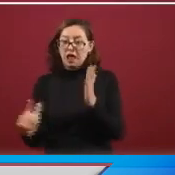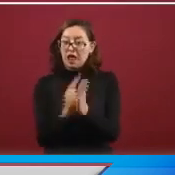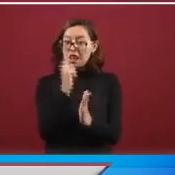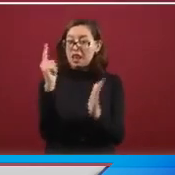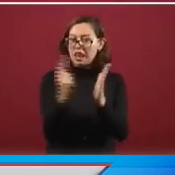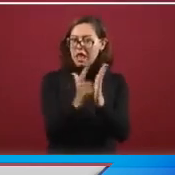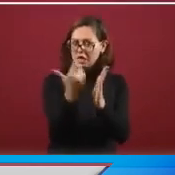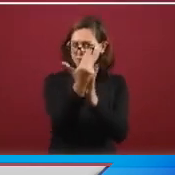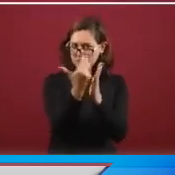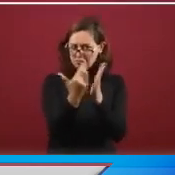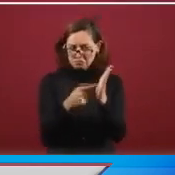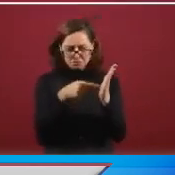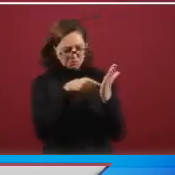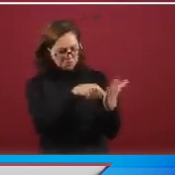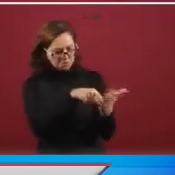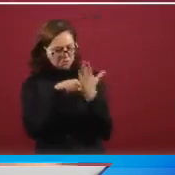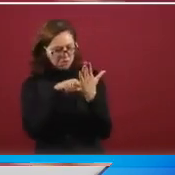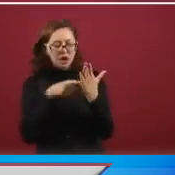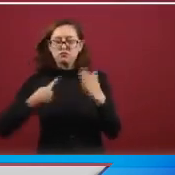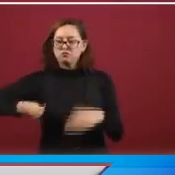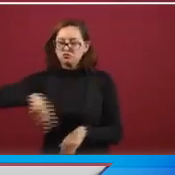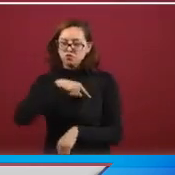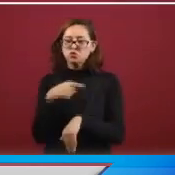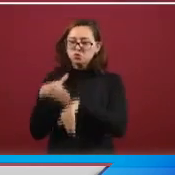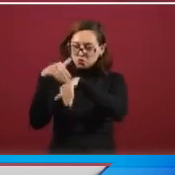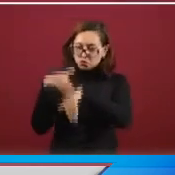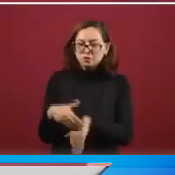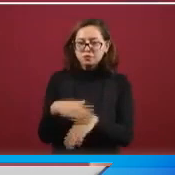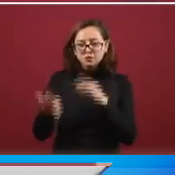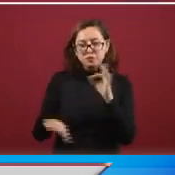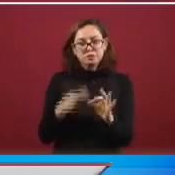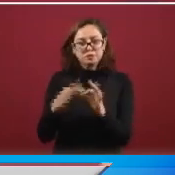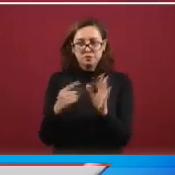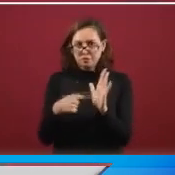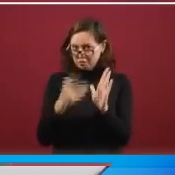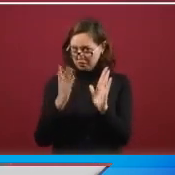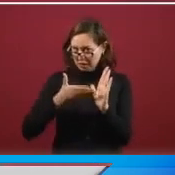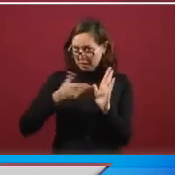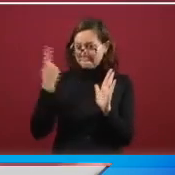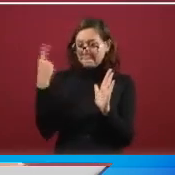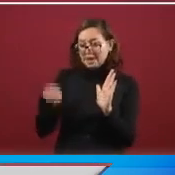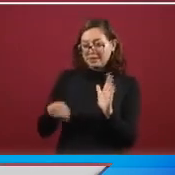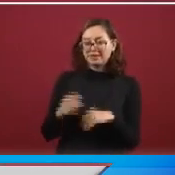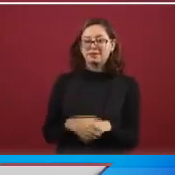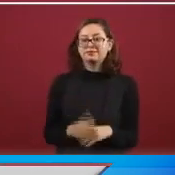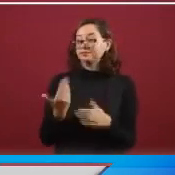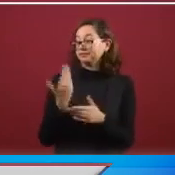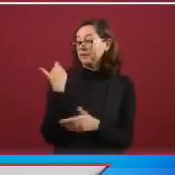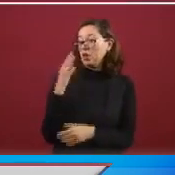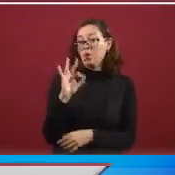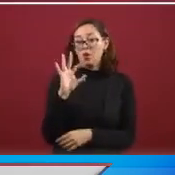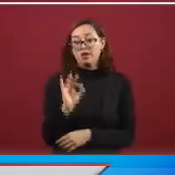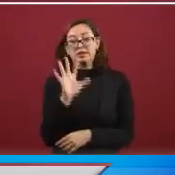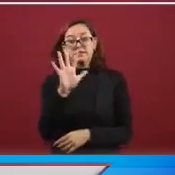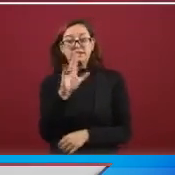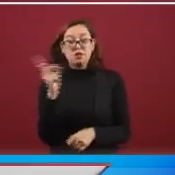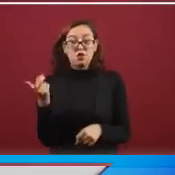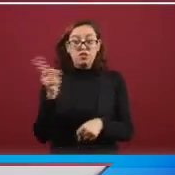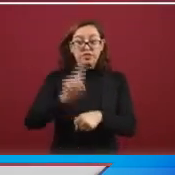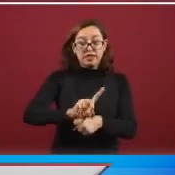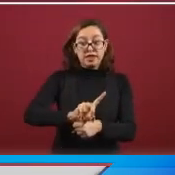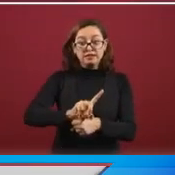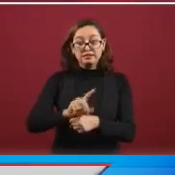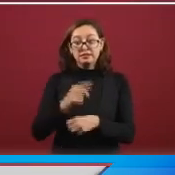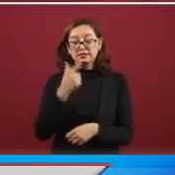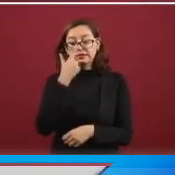que las repatriaciones de mexicanos sea vía aérea en la Ciudad de México. Finalmente se trató el plan de apoyo en Centroamérica, que ha iniciado en El